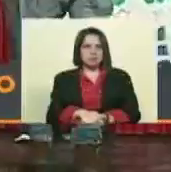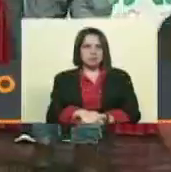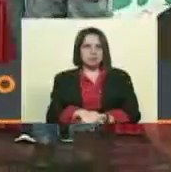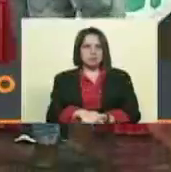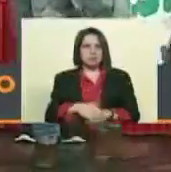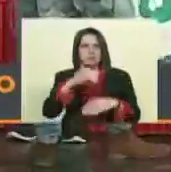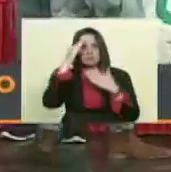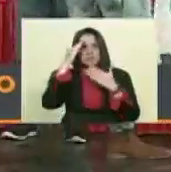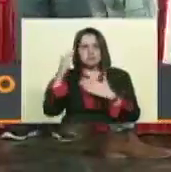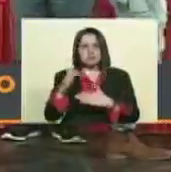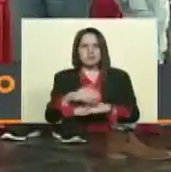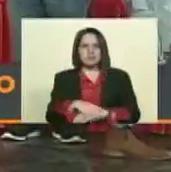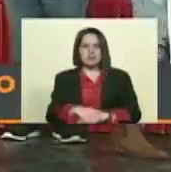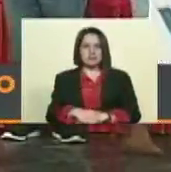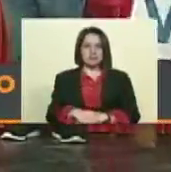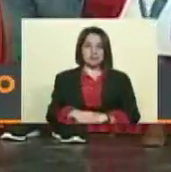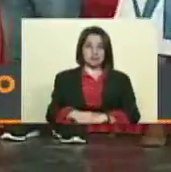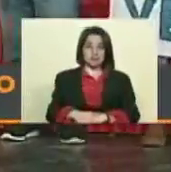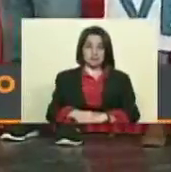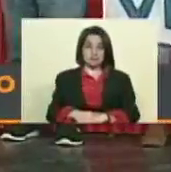Saludo. Miren.